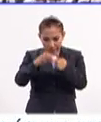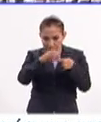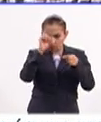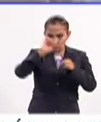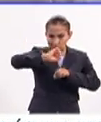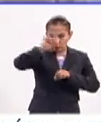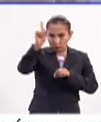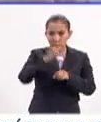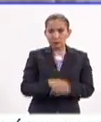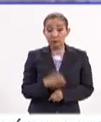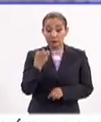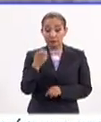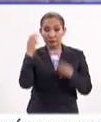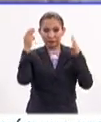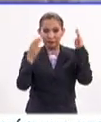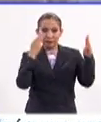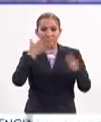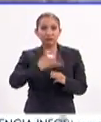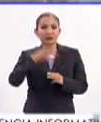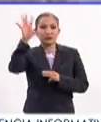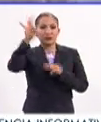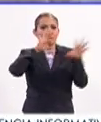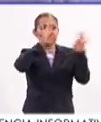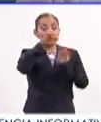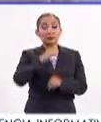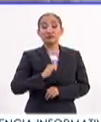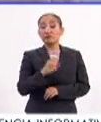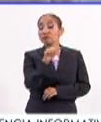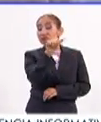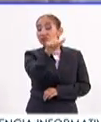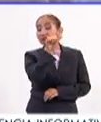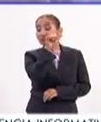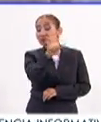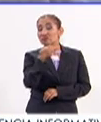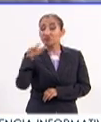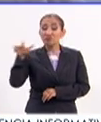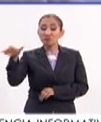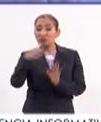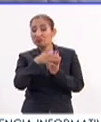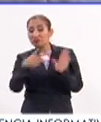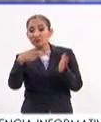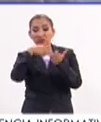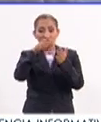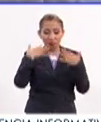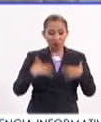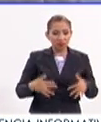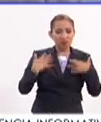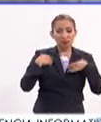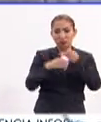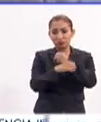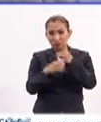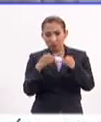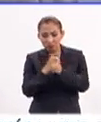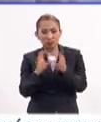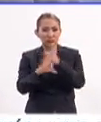museográfico profesional. Este museo alberga piezas del siglo XVI, XVII y XVIII, pinturas, vestimentas, utensilios que utilizaban los frailes en